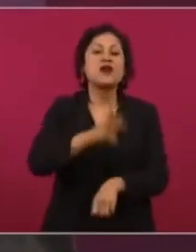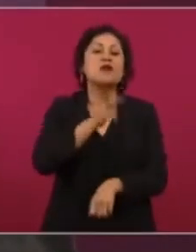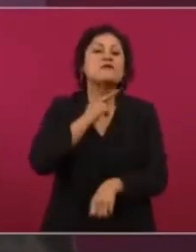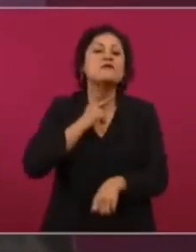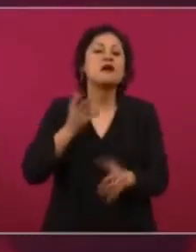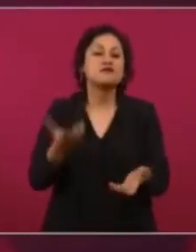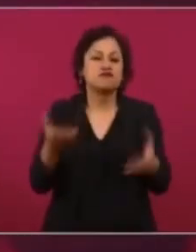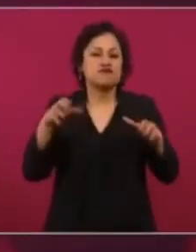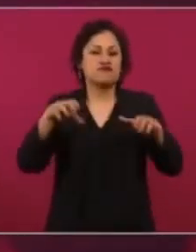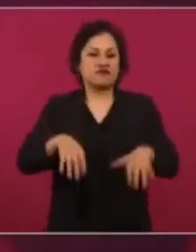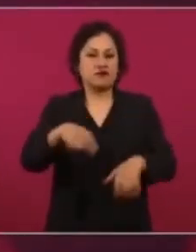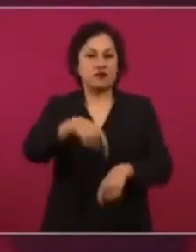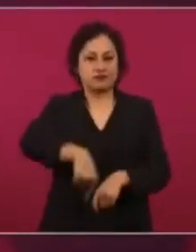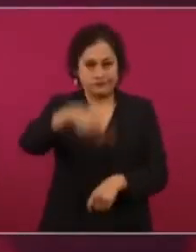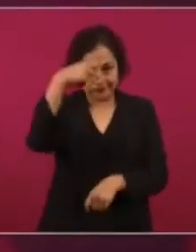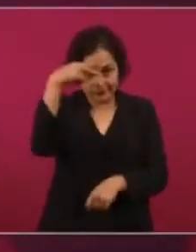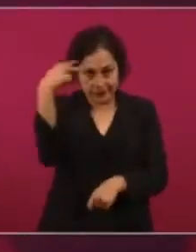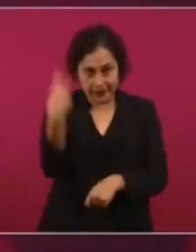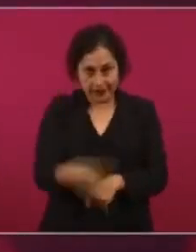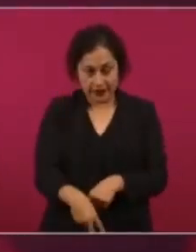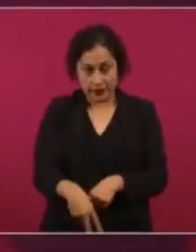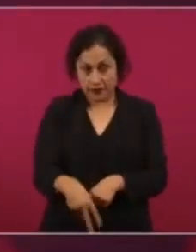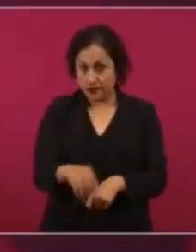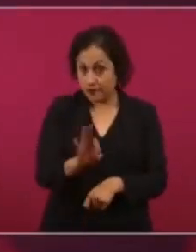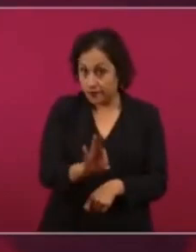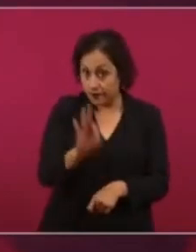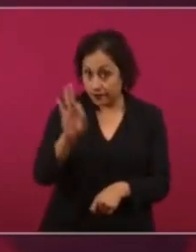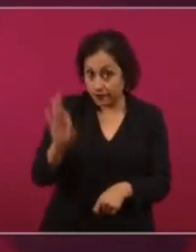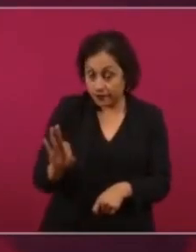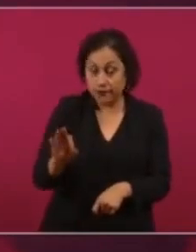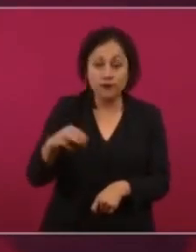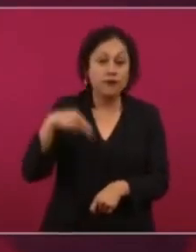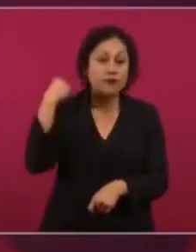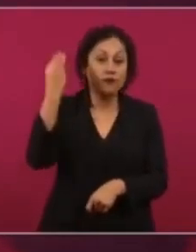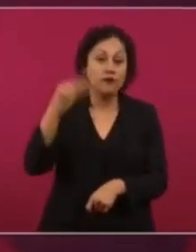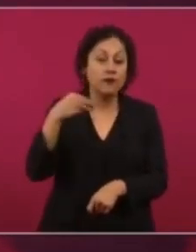Sábado 18 de marzo.